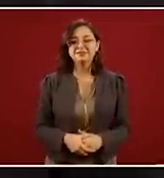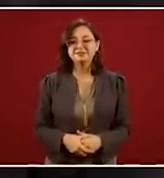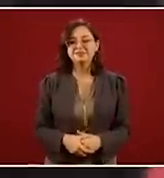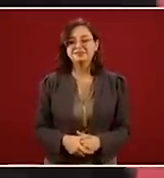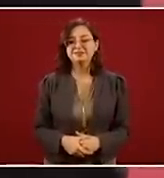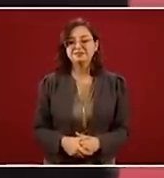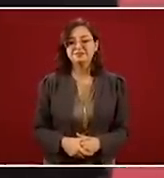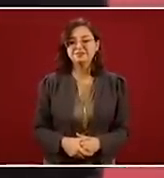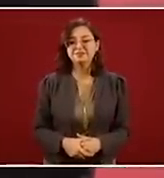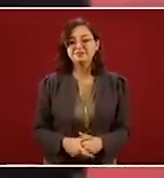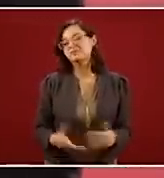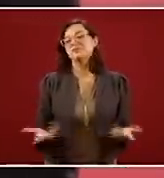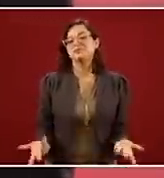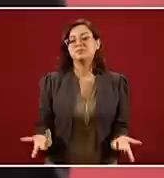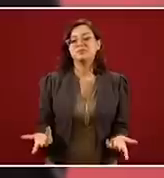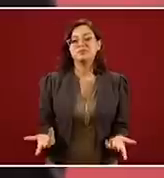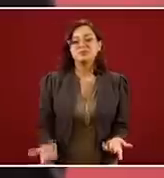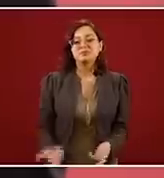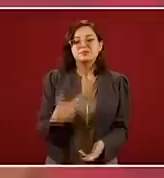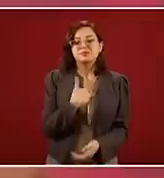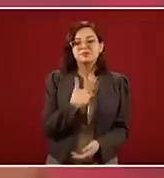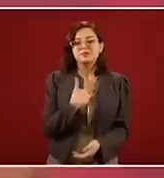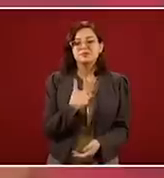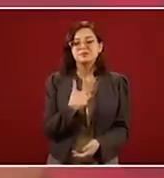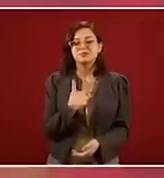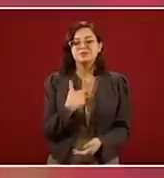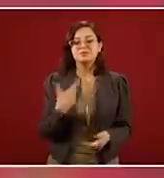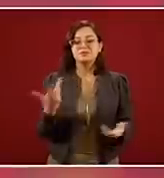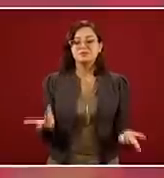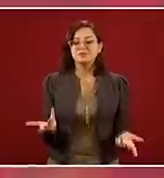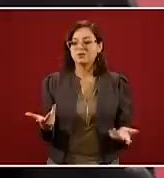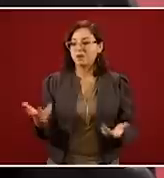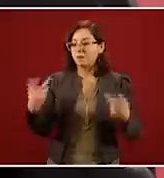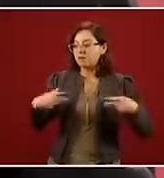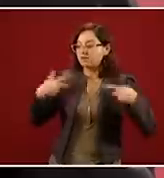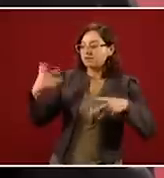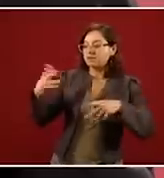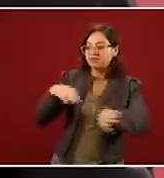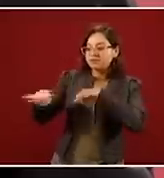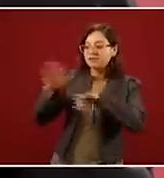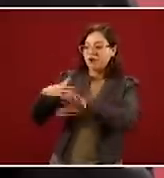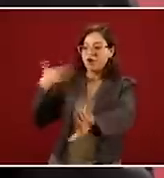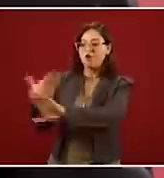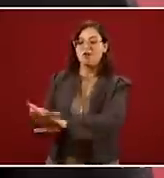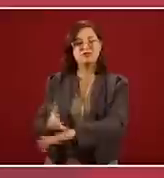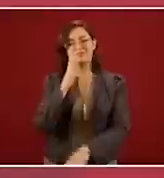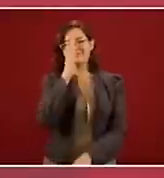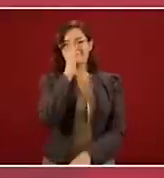No puedo yo ir en contra de los trabajadores,